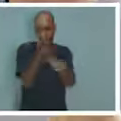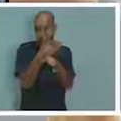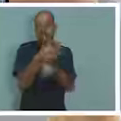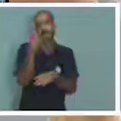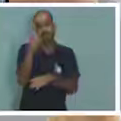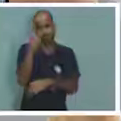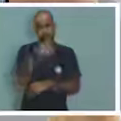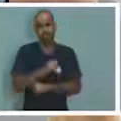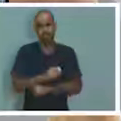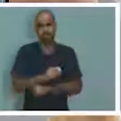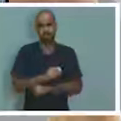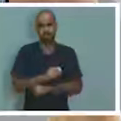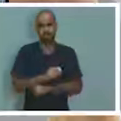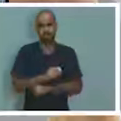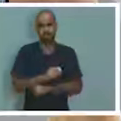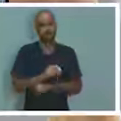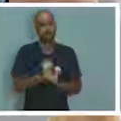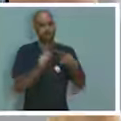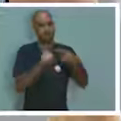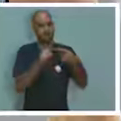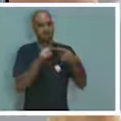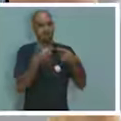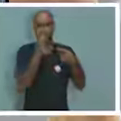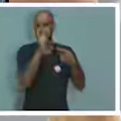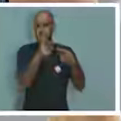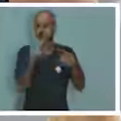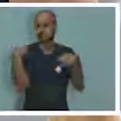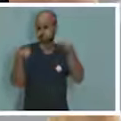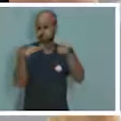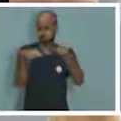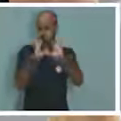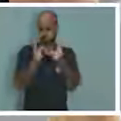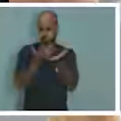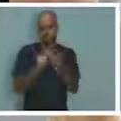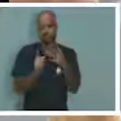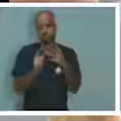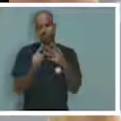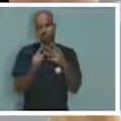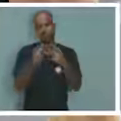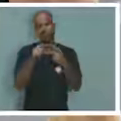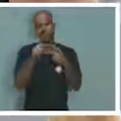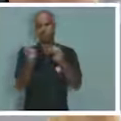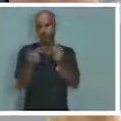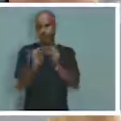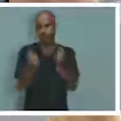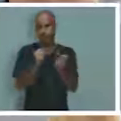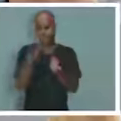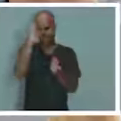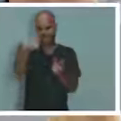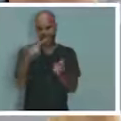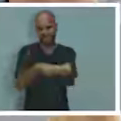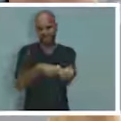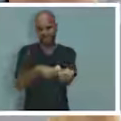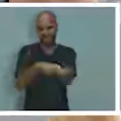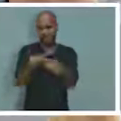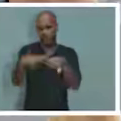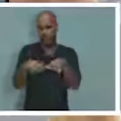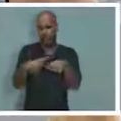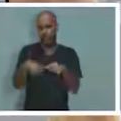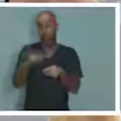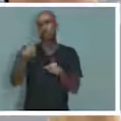una dedicada al proceso logístico, uso y control de los portadores energéticos y el transporte,